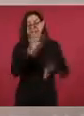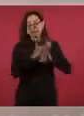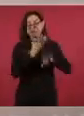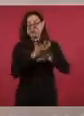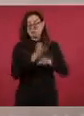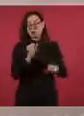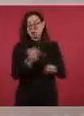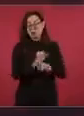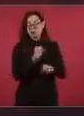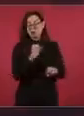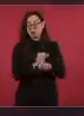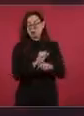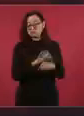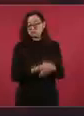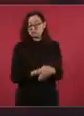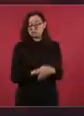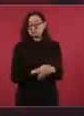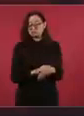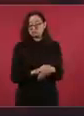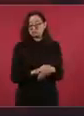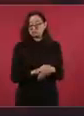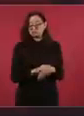le costaría